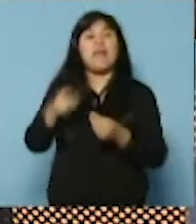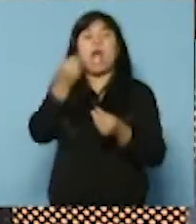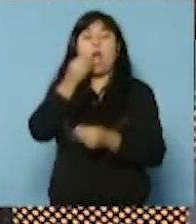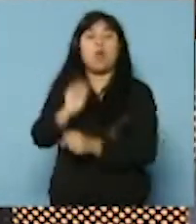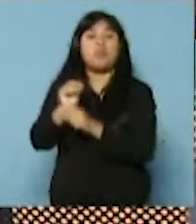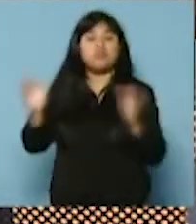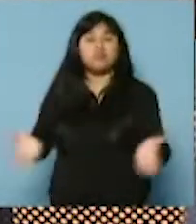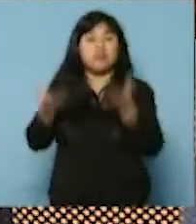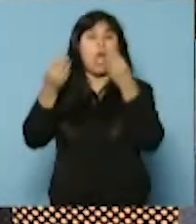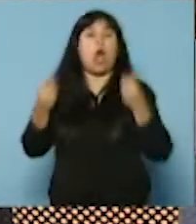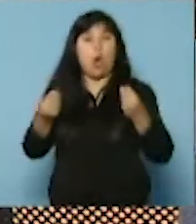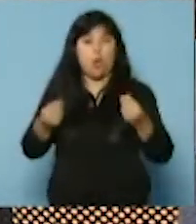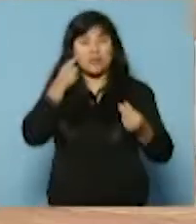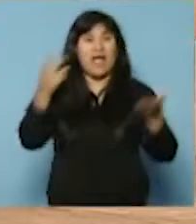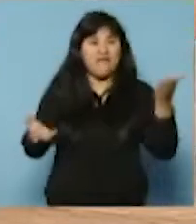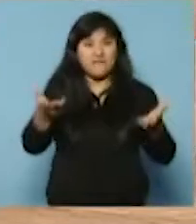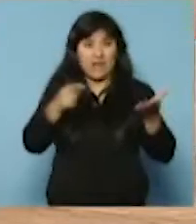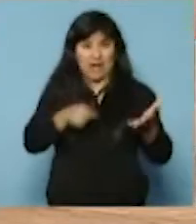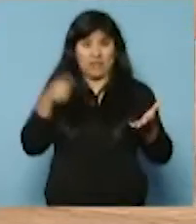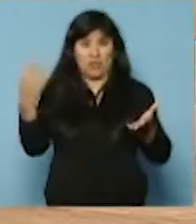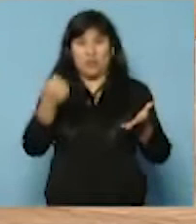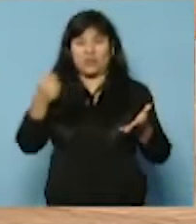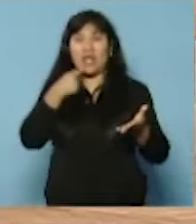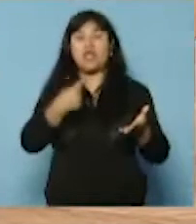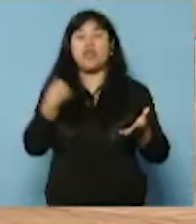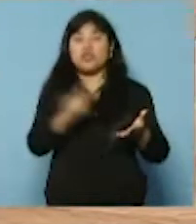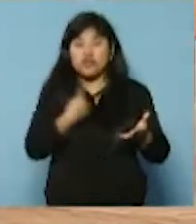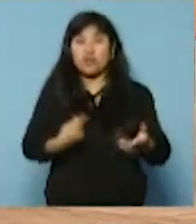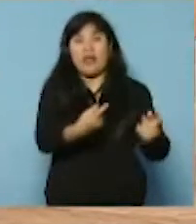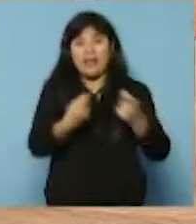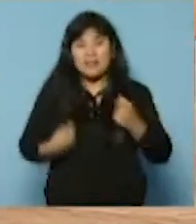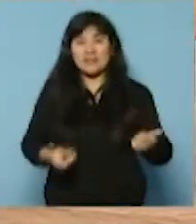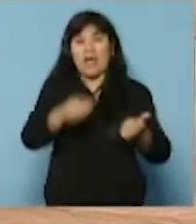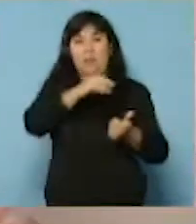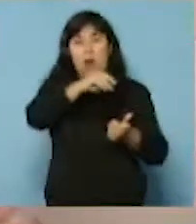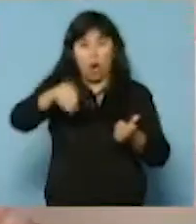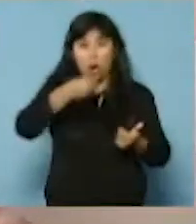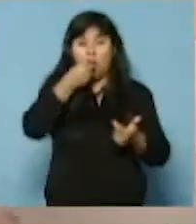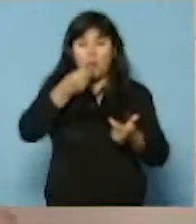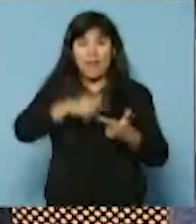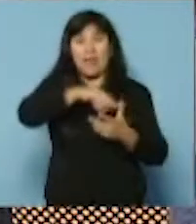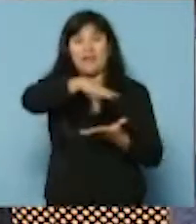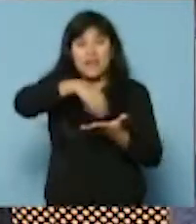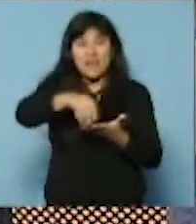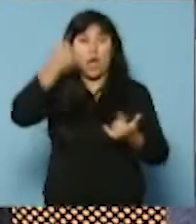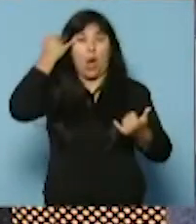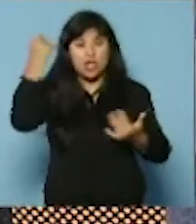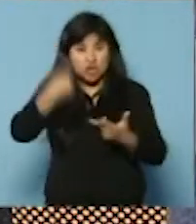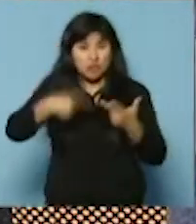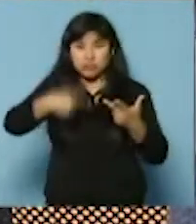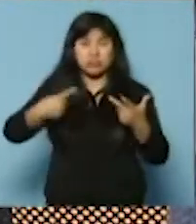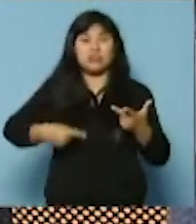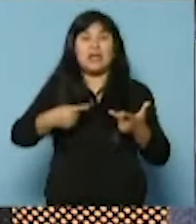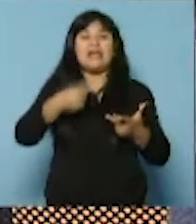yogur buenos verduras haro todo eso para completar la nutrición necesaria cuando los chicos tienen ahora en este momento tenemos